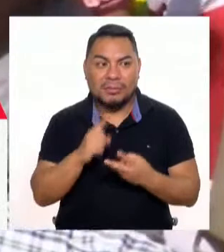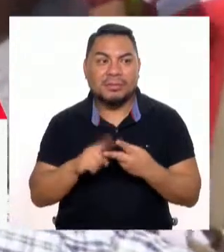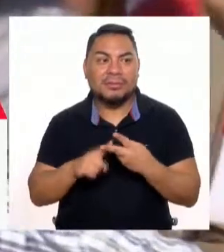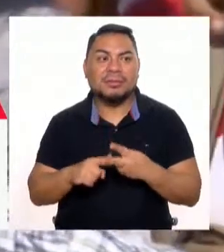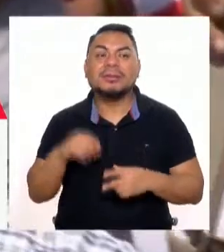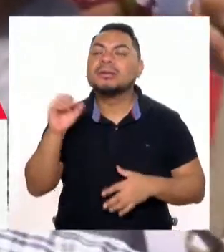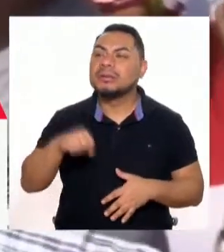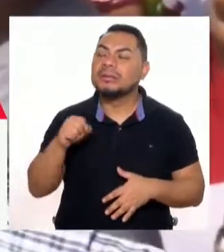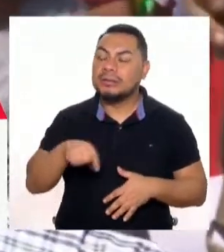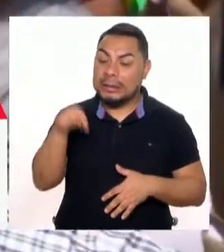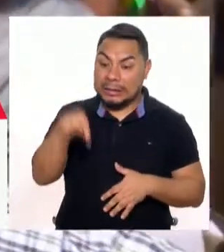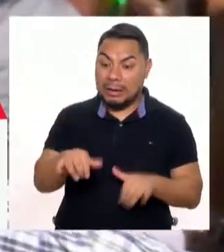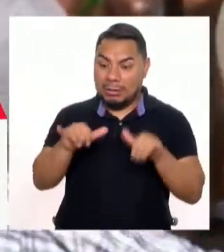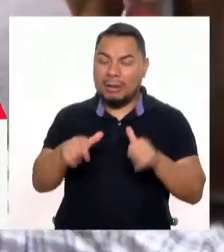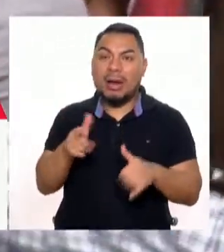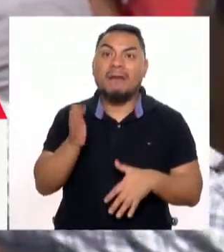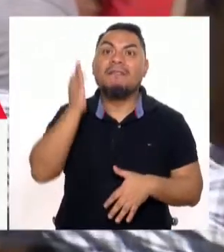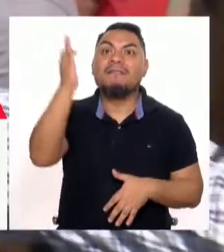prioridad